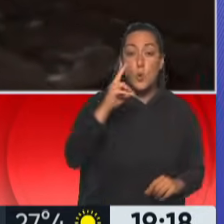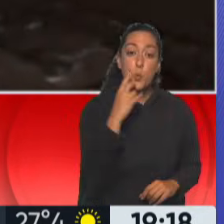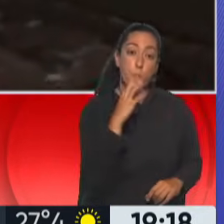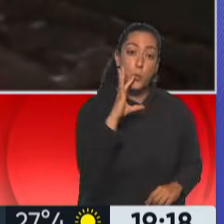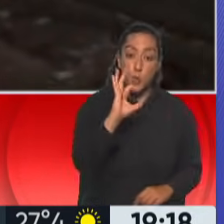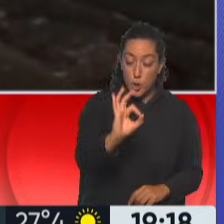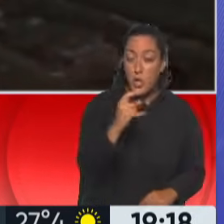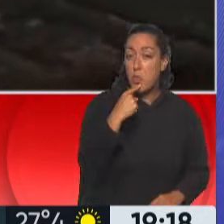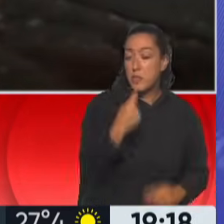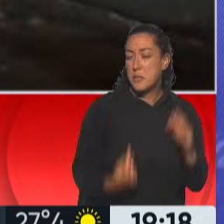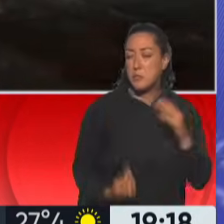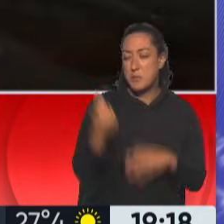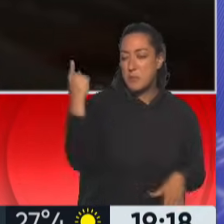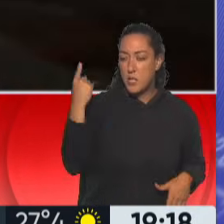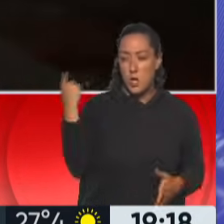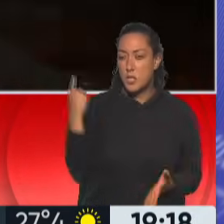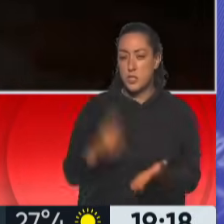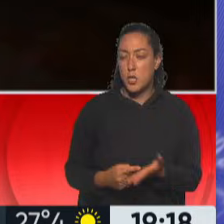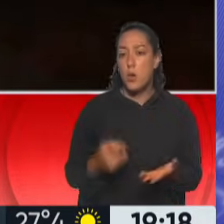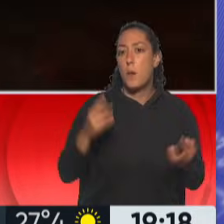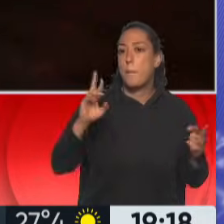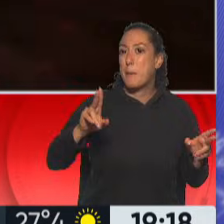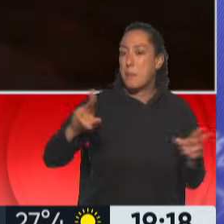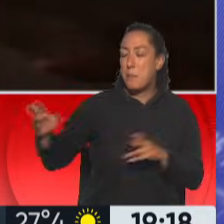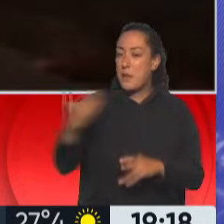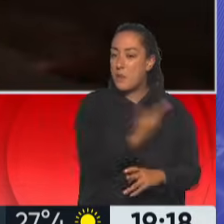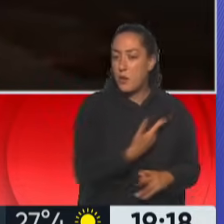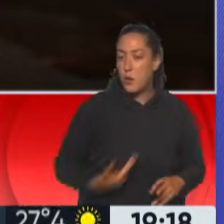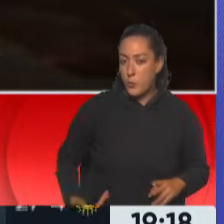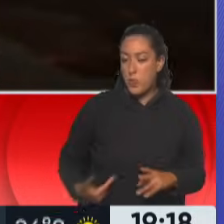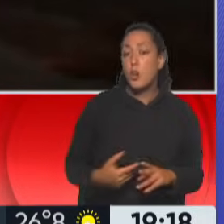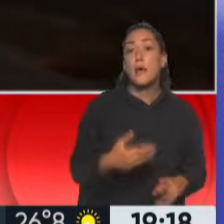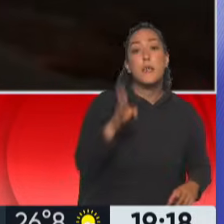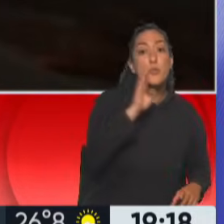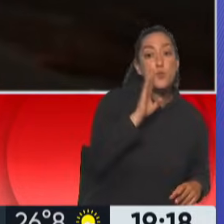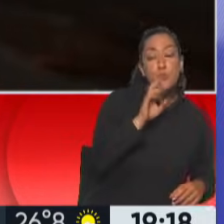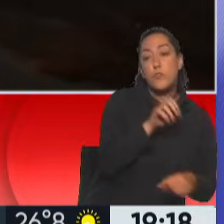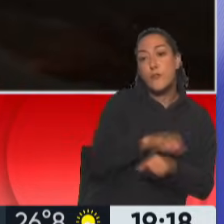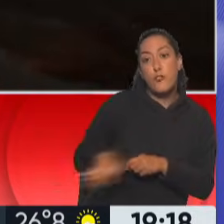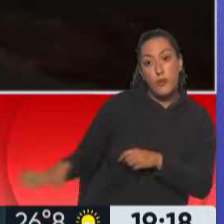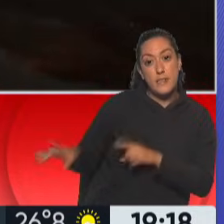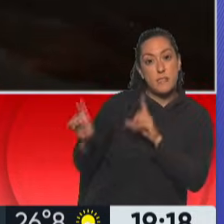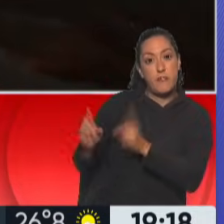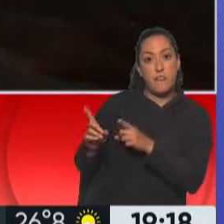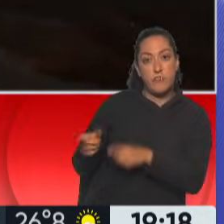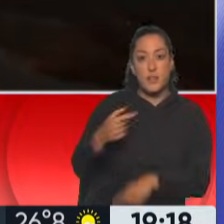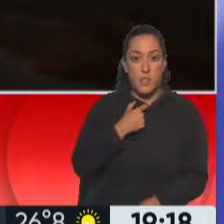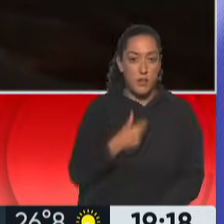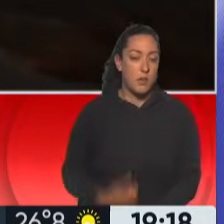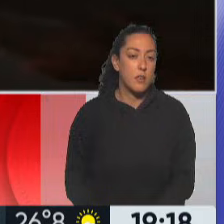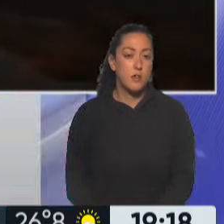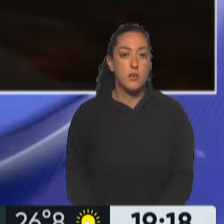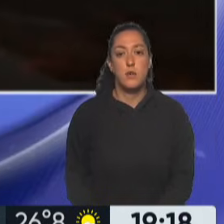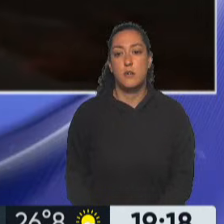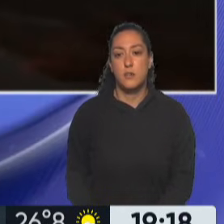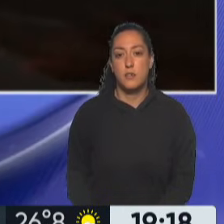prioridad pasa por definir políticas y mantener la influencia de Estados Unidos en el país sudamericano. Bueno,